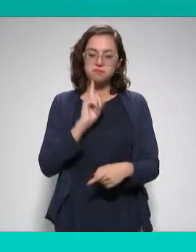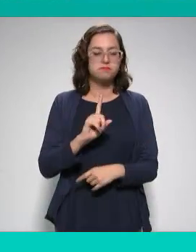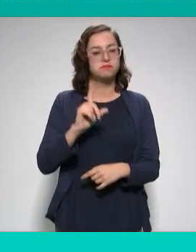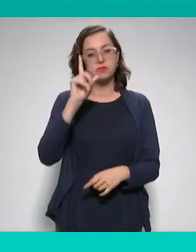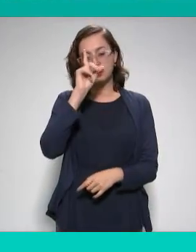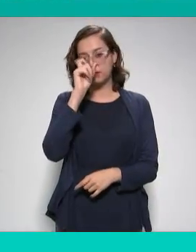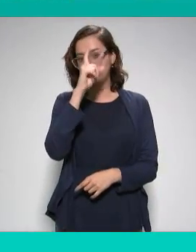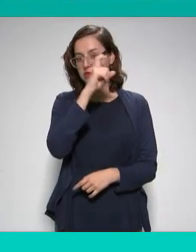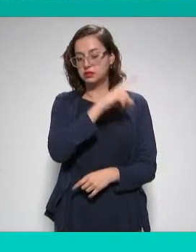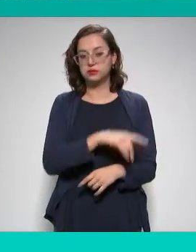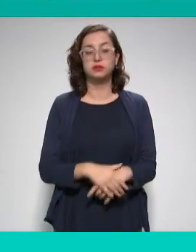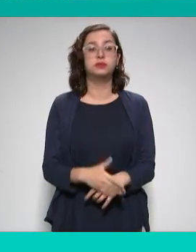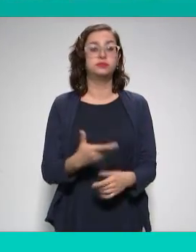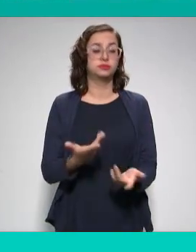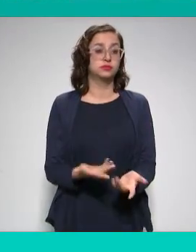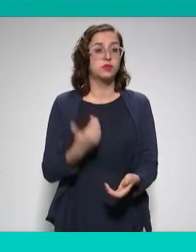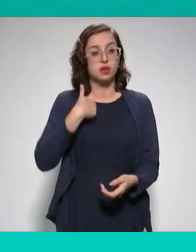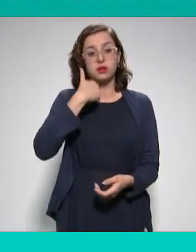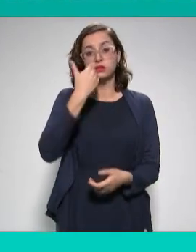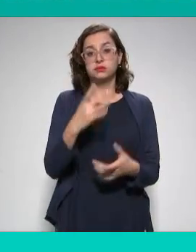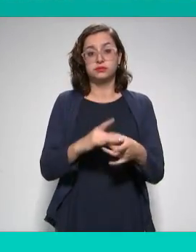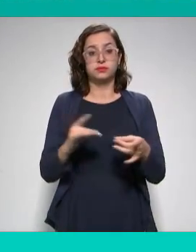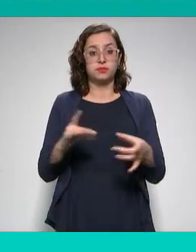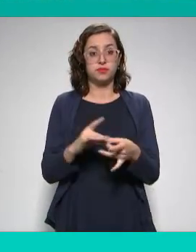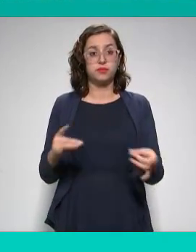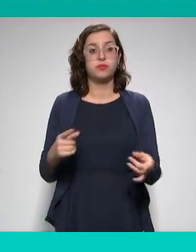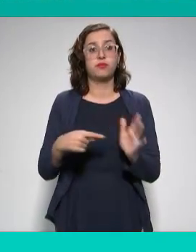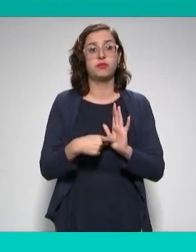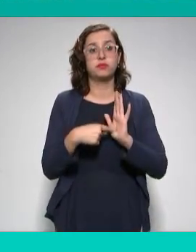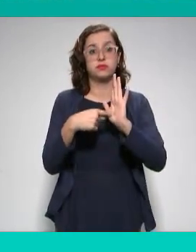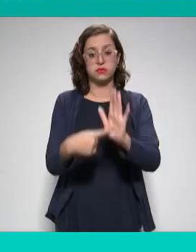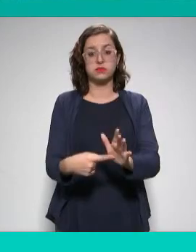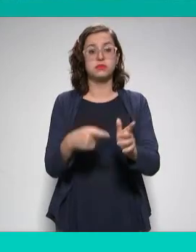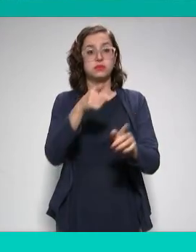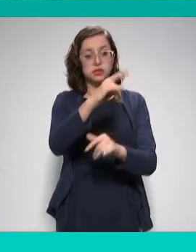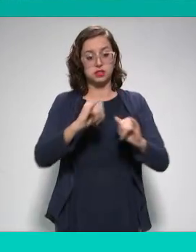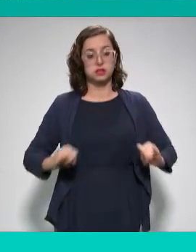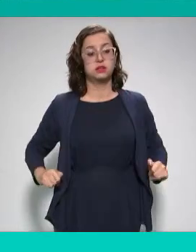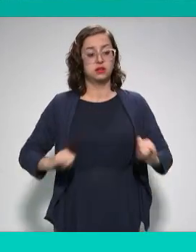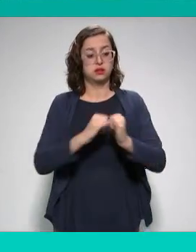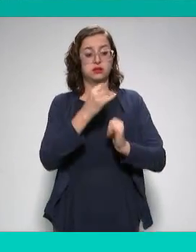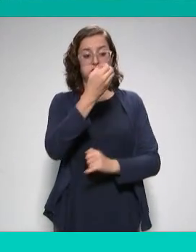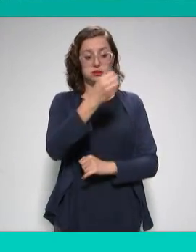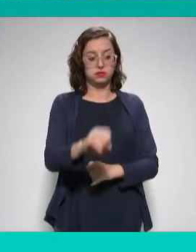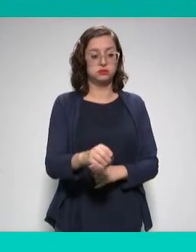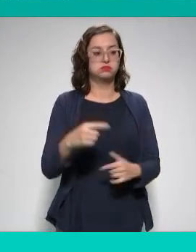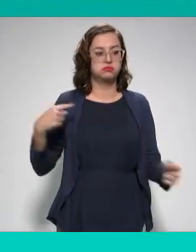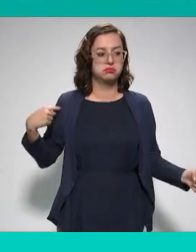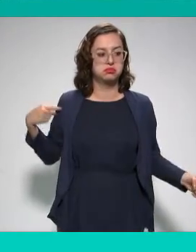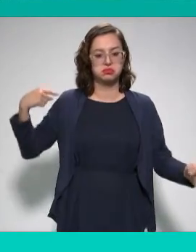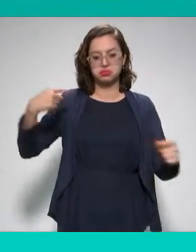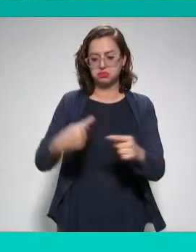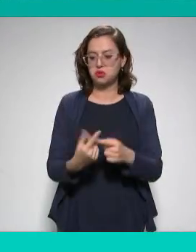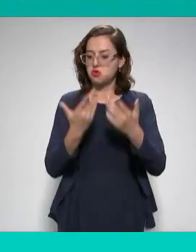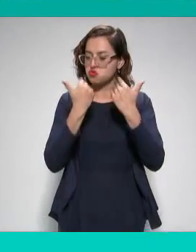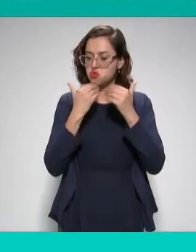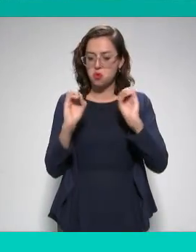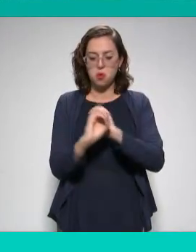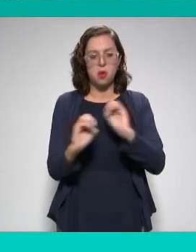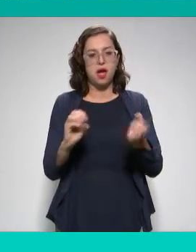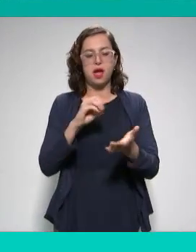punto me gustaría resaltar que atendiendo a lo manifestado por el sujeto obligado a la fecha no se cuenta con cifras